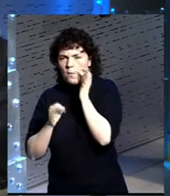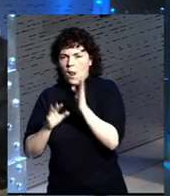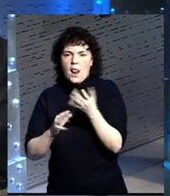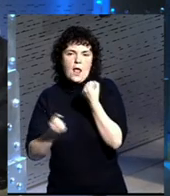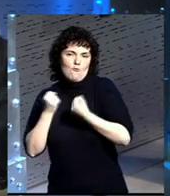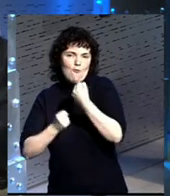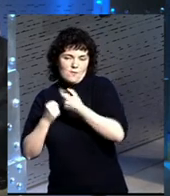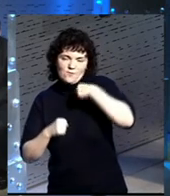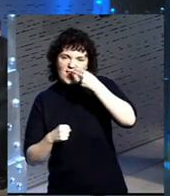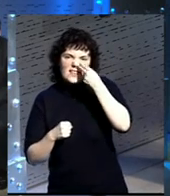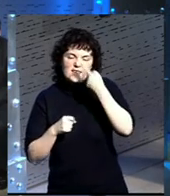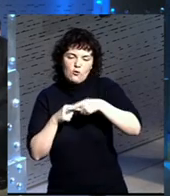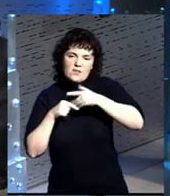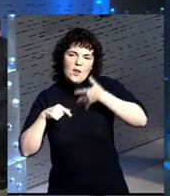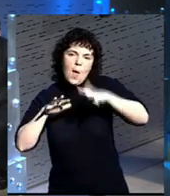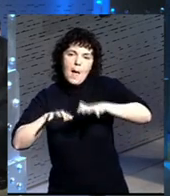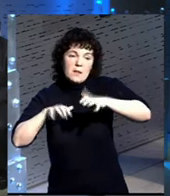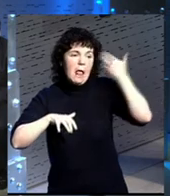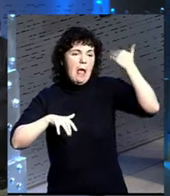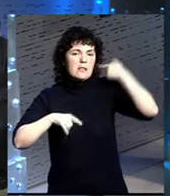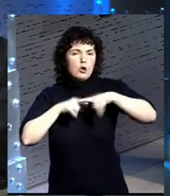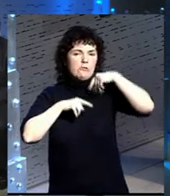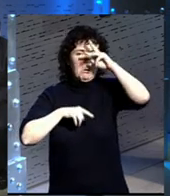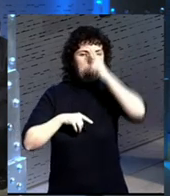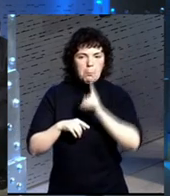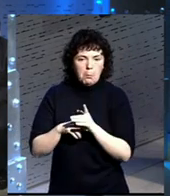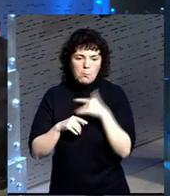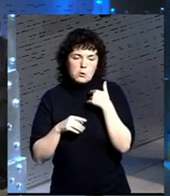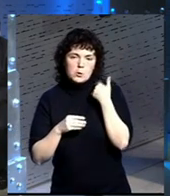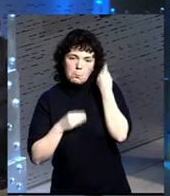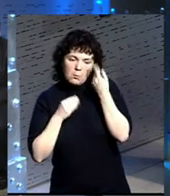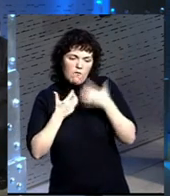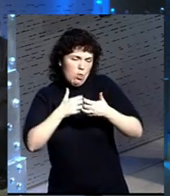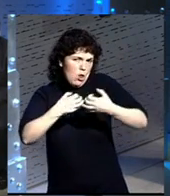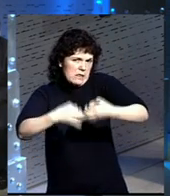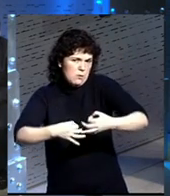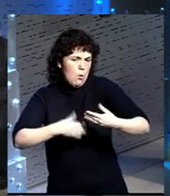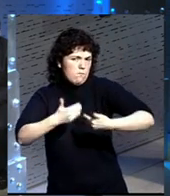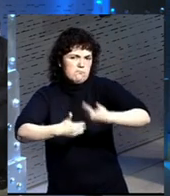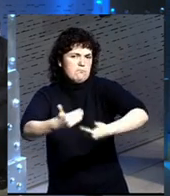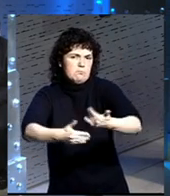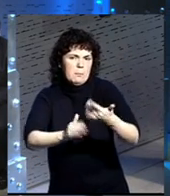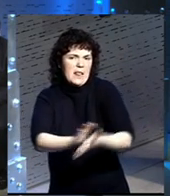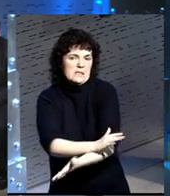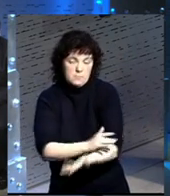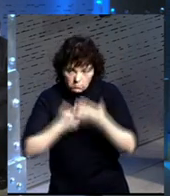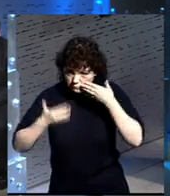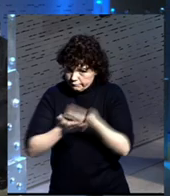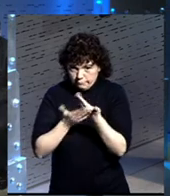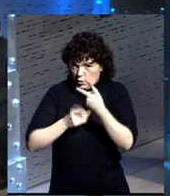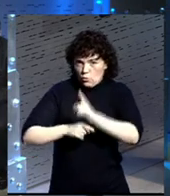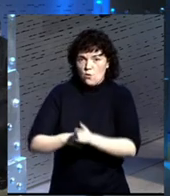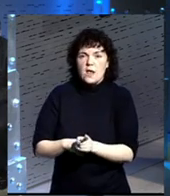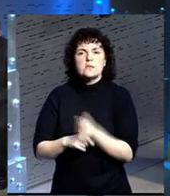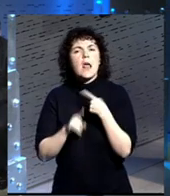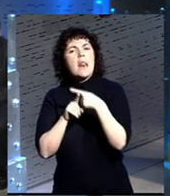estamos interesando en aprender cosas que antes quizá no nos preocupaban porque dábamos por hecho que eso iba a funcionar eternamente, cosa que se ha demostrado que no es así. ¿Ese